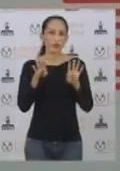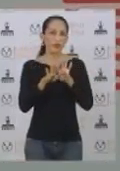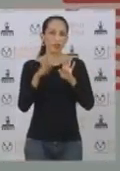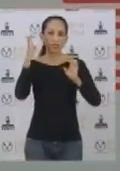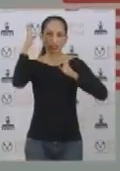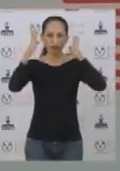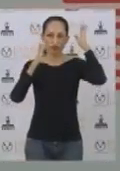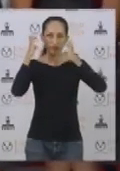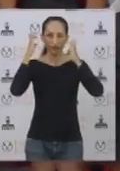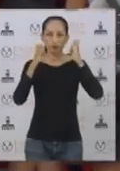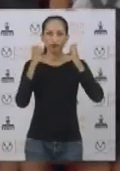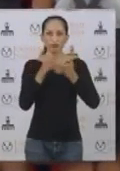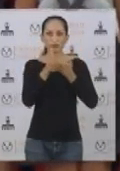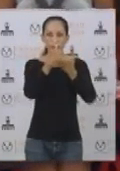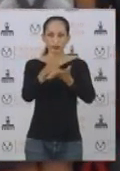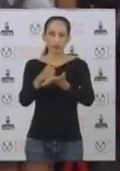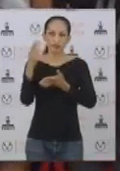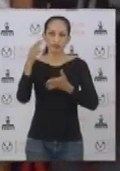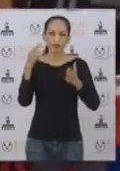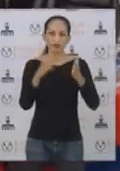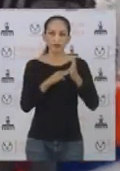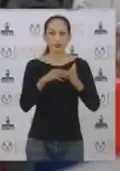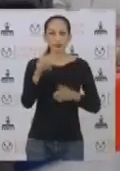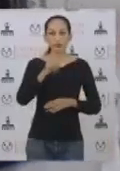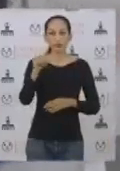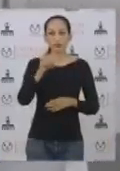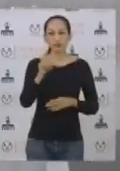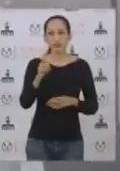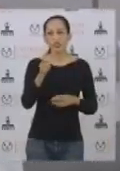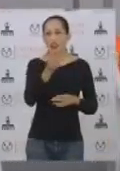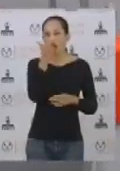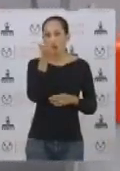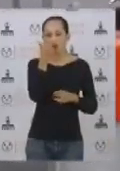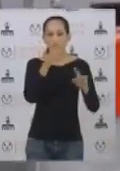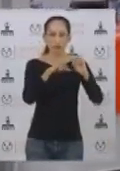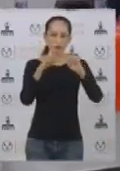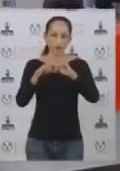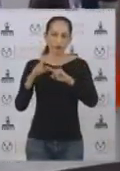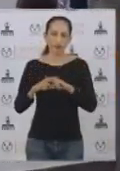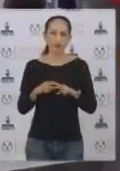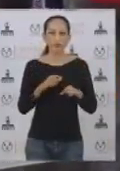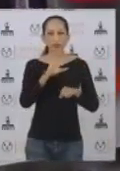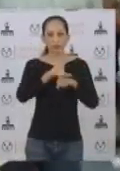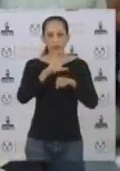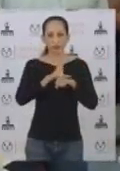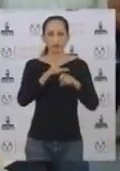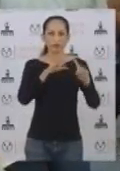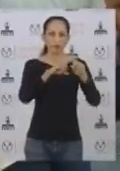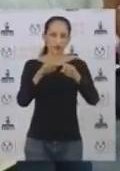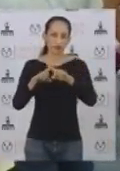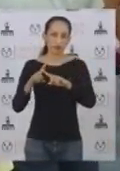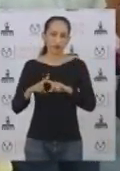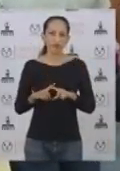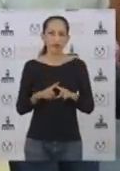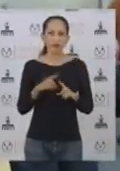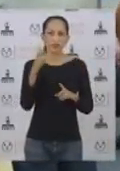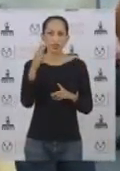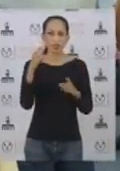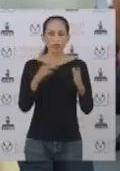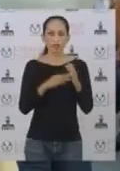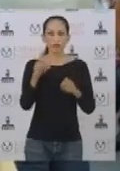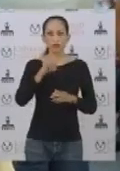Orienta 2016 ante cientos de alumnos de escuelas públicas y privadas del nivel medio superior. La Expo Orienta